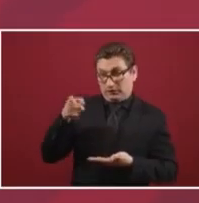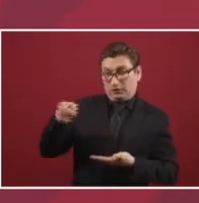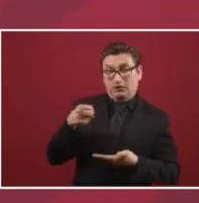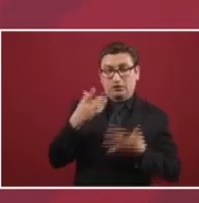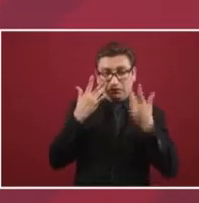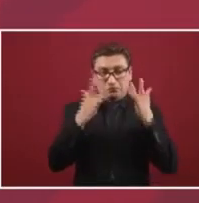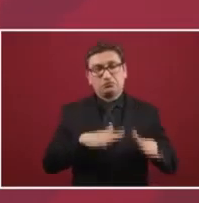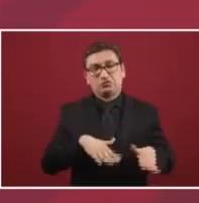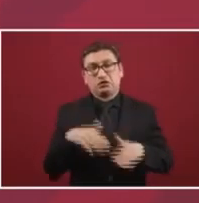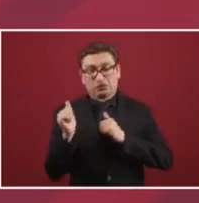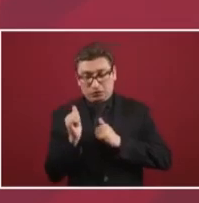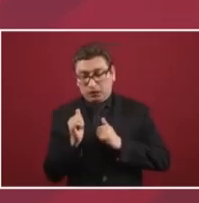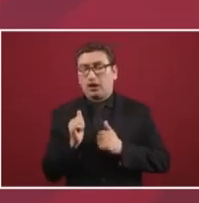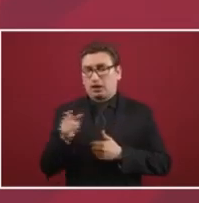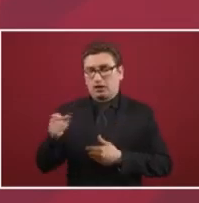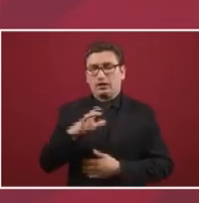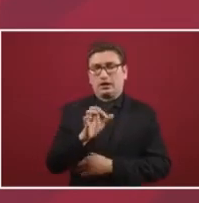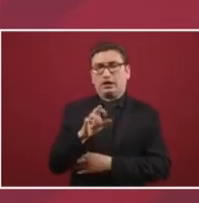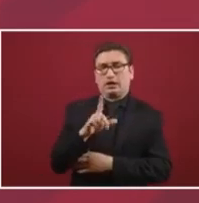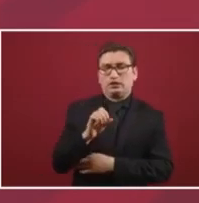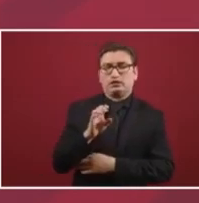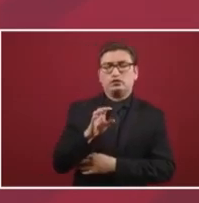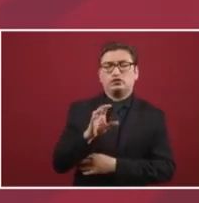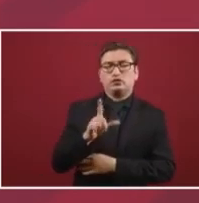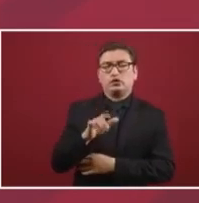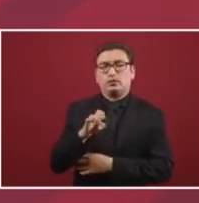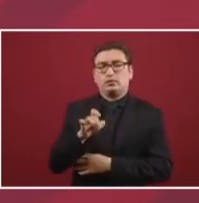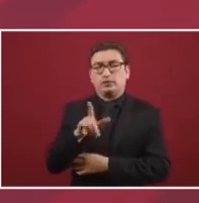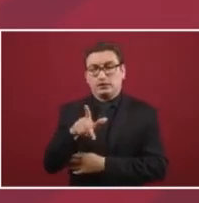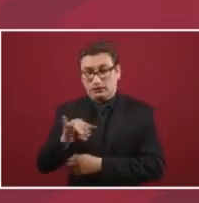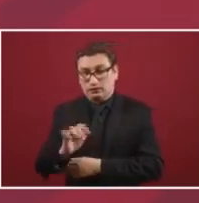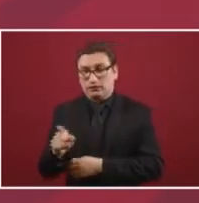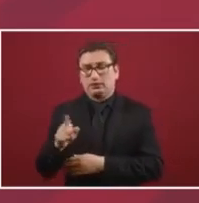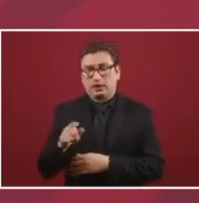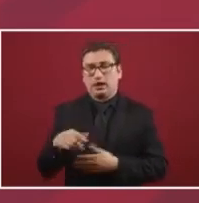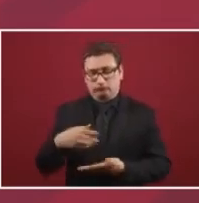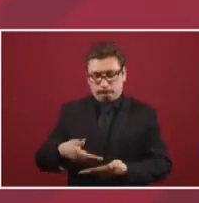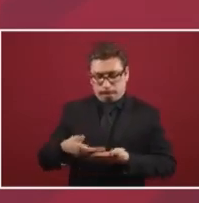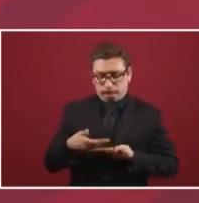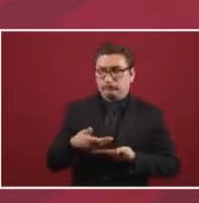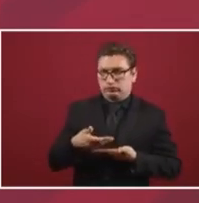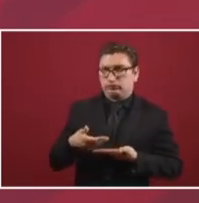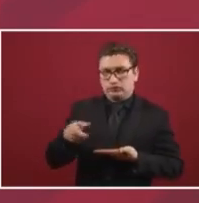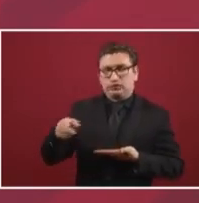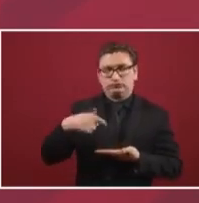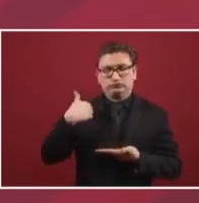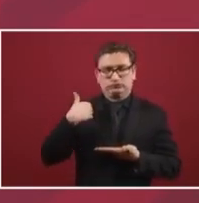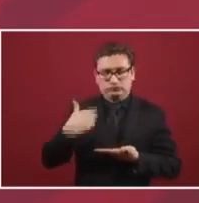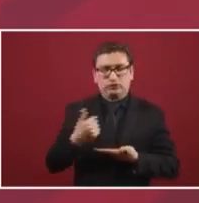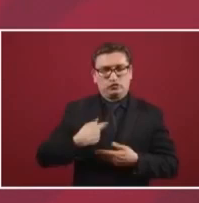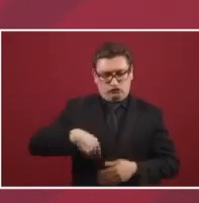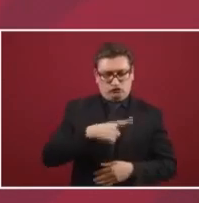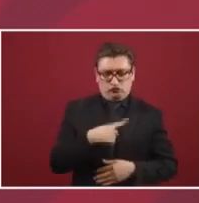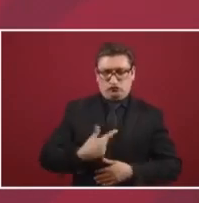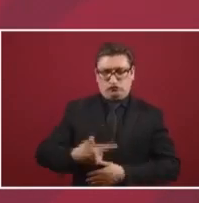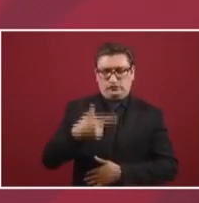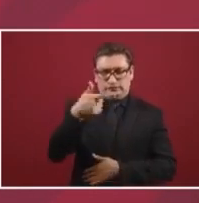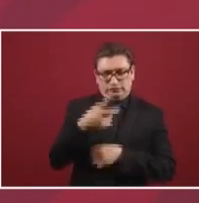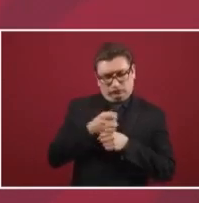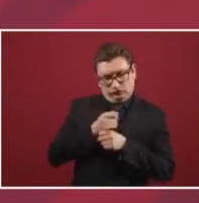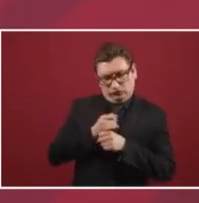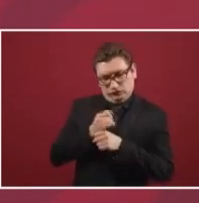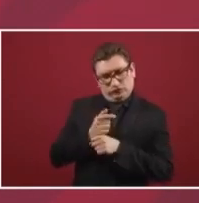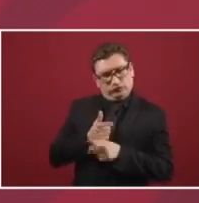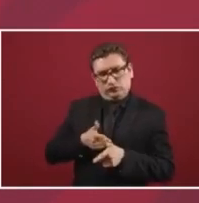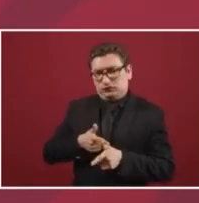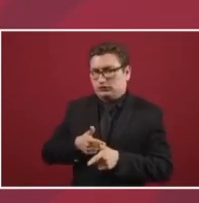ciudadano Carlos Lomelí Bolaños y refrendamos nuestro compromiso con llevar nuestras 7 investigaciones